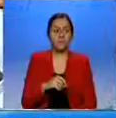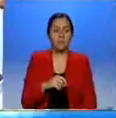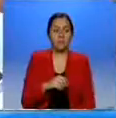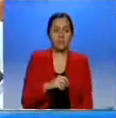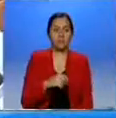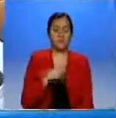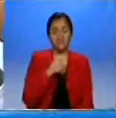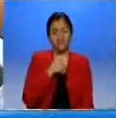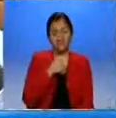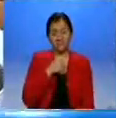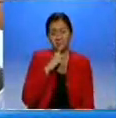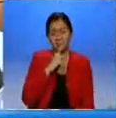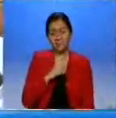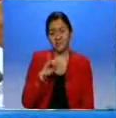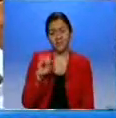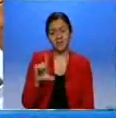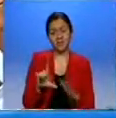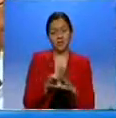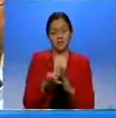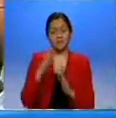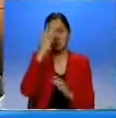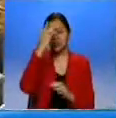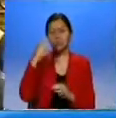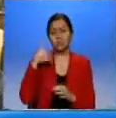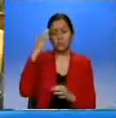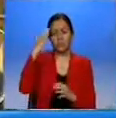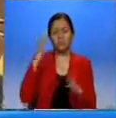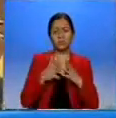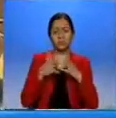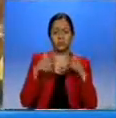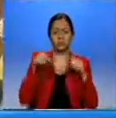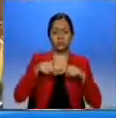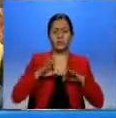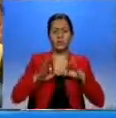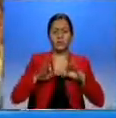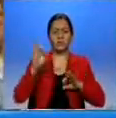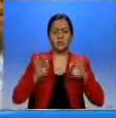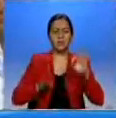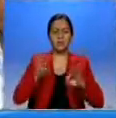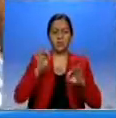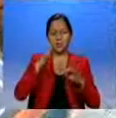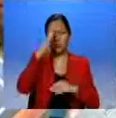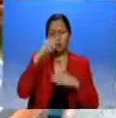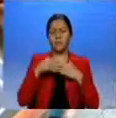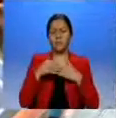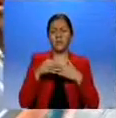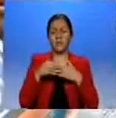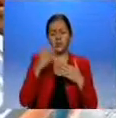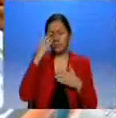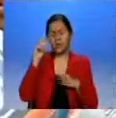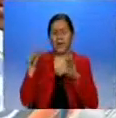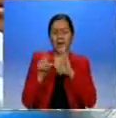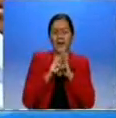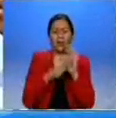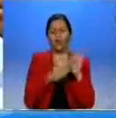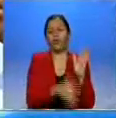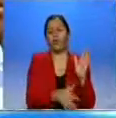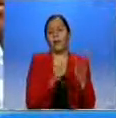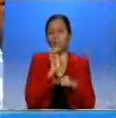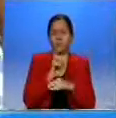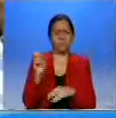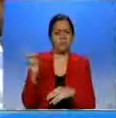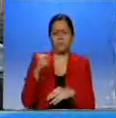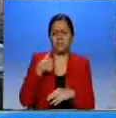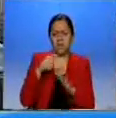ilegal absolutamente ilegal una de las preocupaciones que tenemos respecto a estos tribunales de arbitraje ellos no nuestra ley no tienen atribución